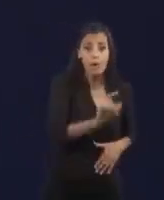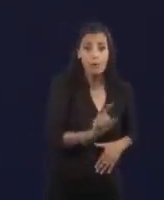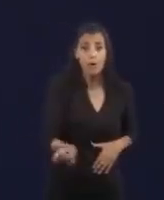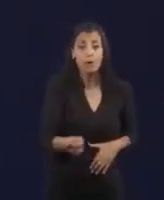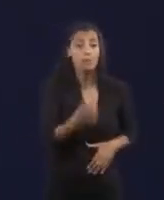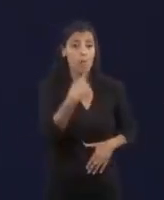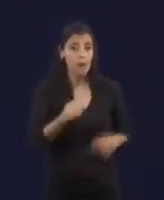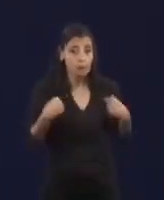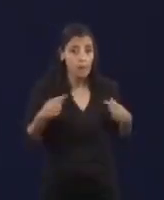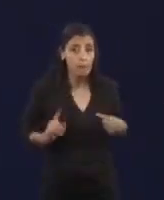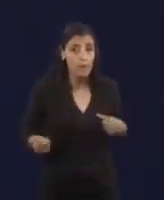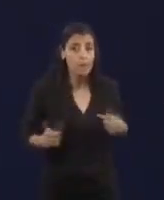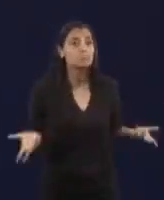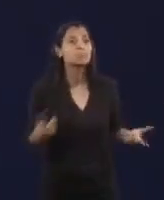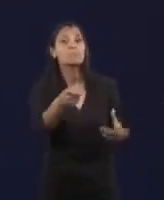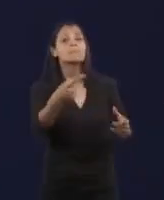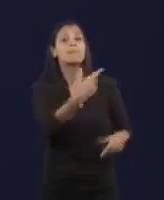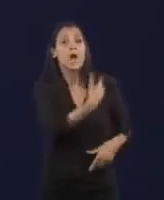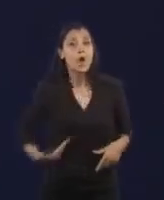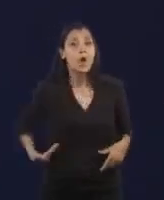mí pero no hay temor Esa es mi consulta no no Por supuesto que no